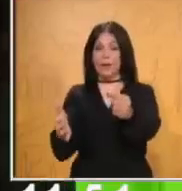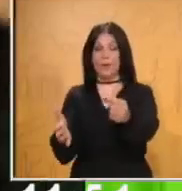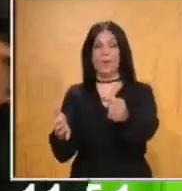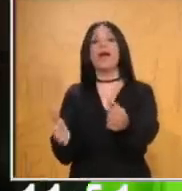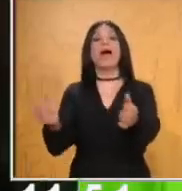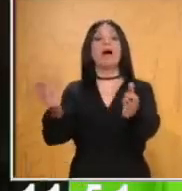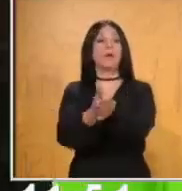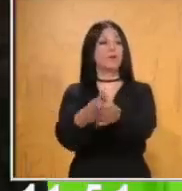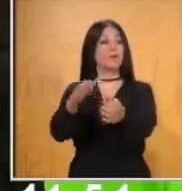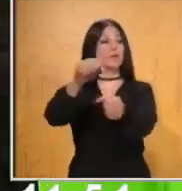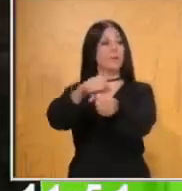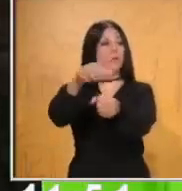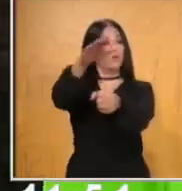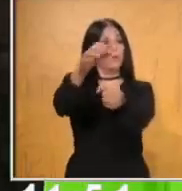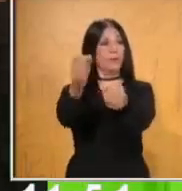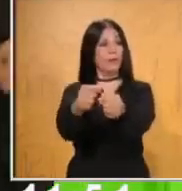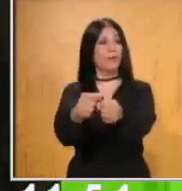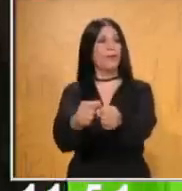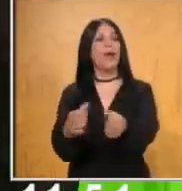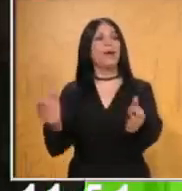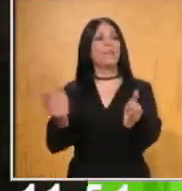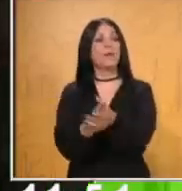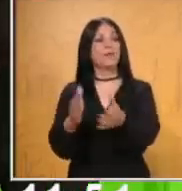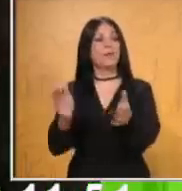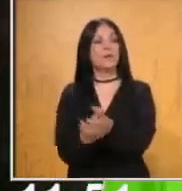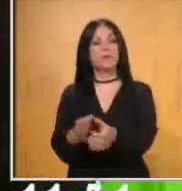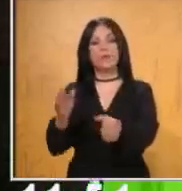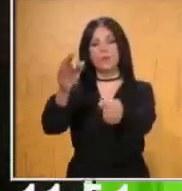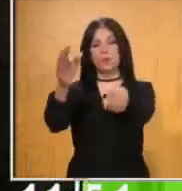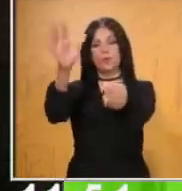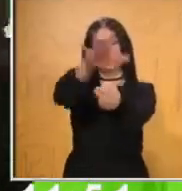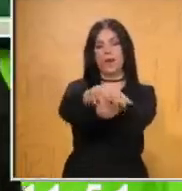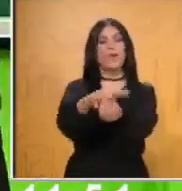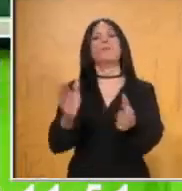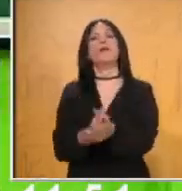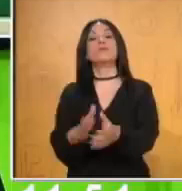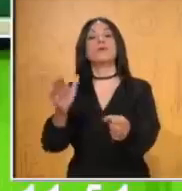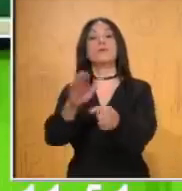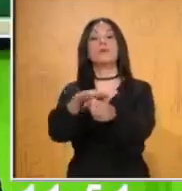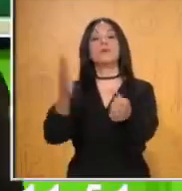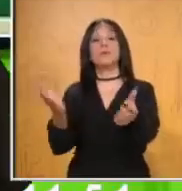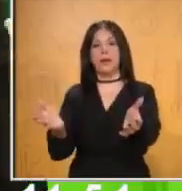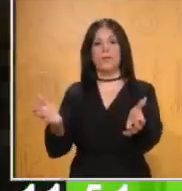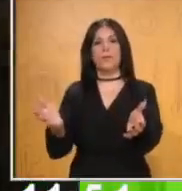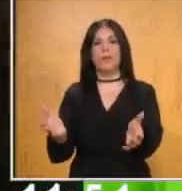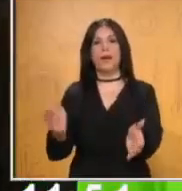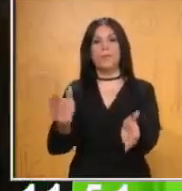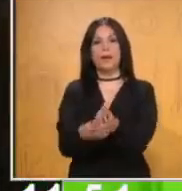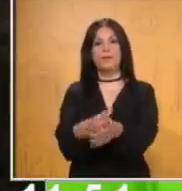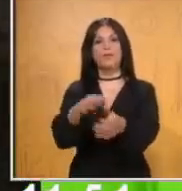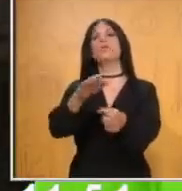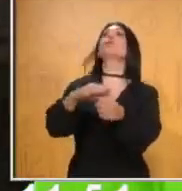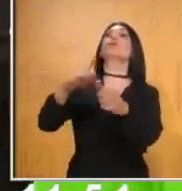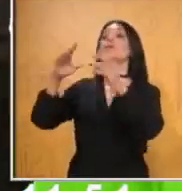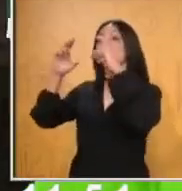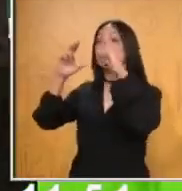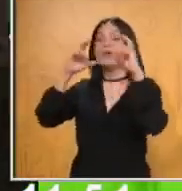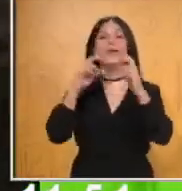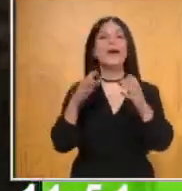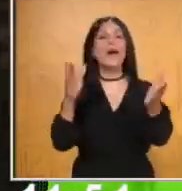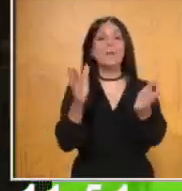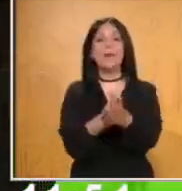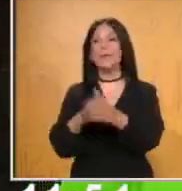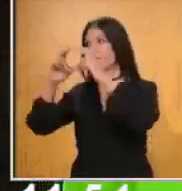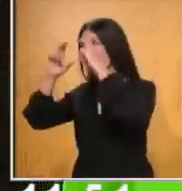tu mano. Aplauso, tu puño, tu mano. Aplauso, aplauso, tu puño, tu mano. Aplauso, tu puño, tu mano. Aplauso, te veo,